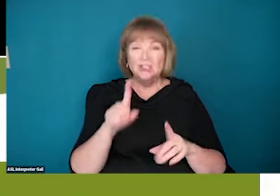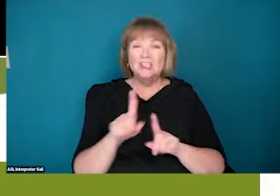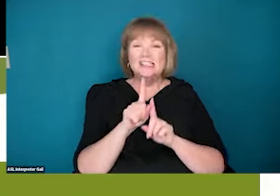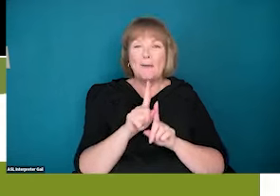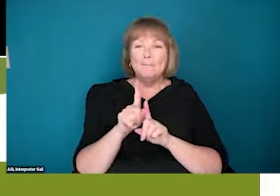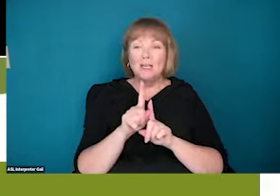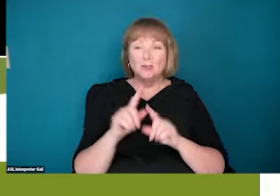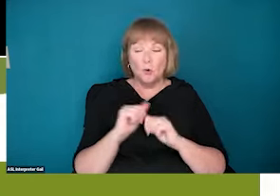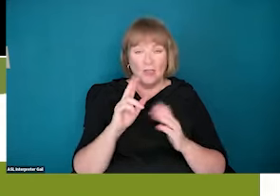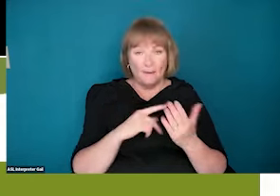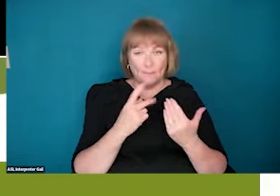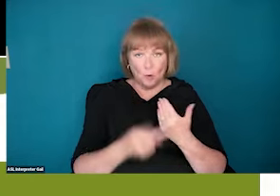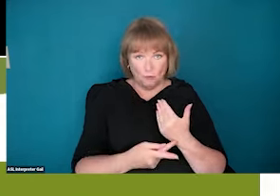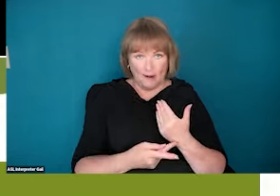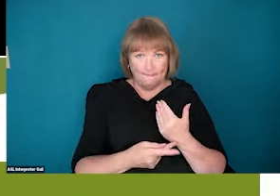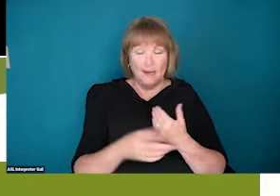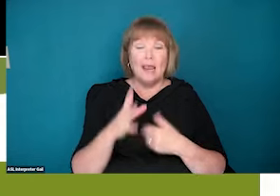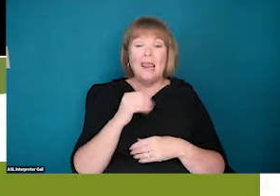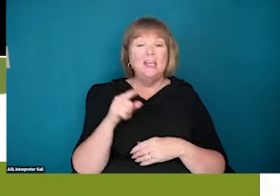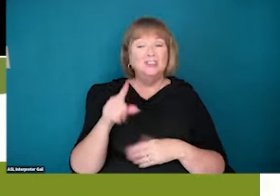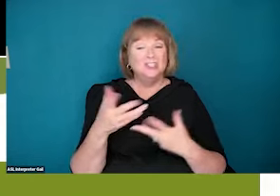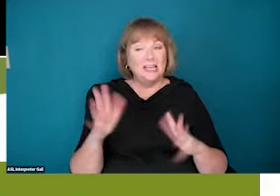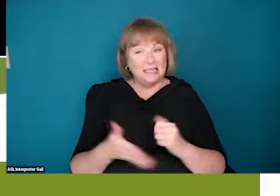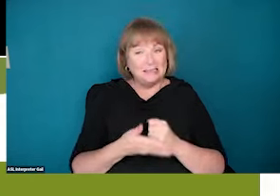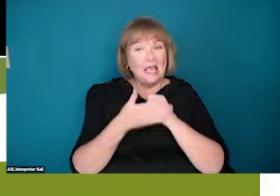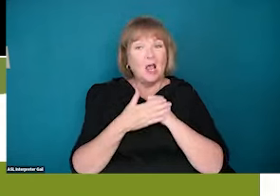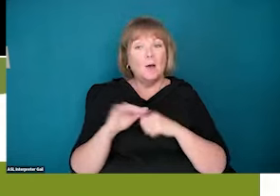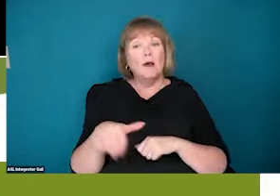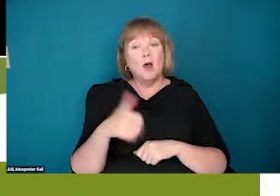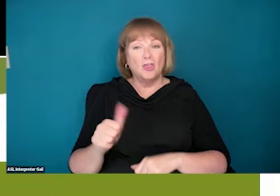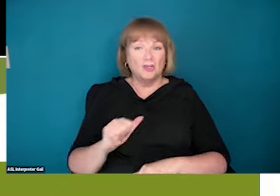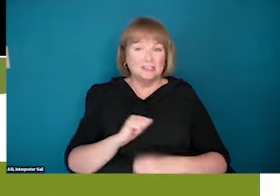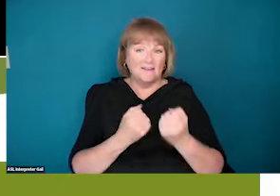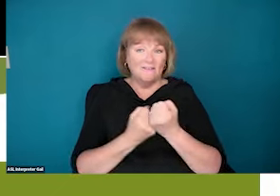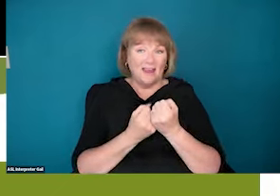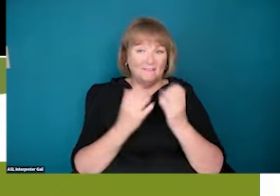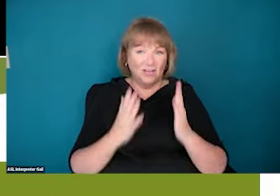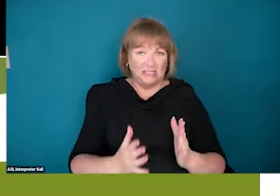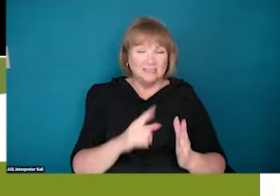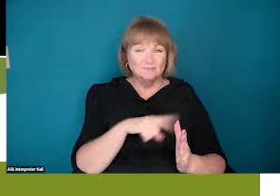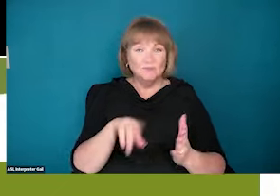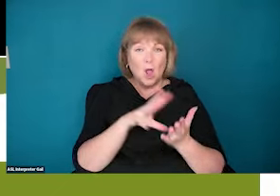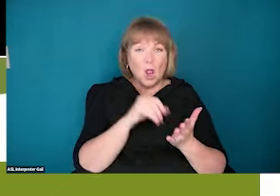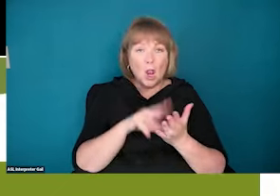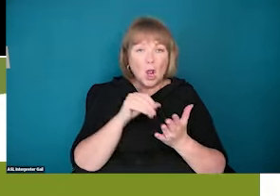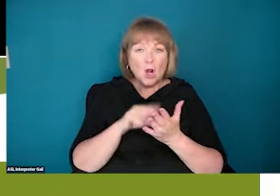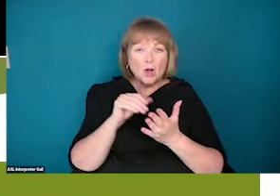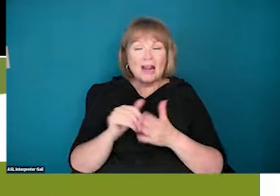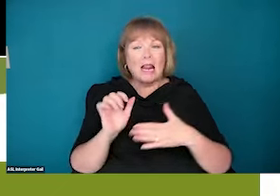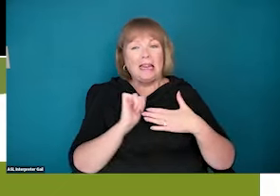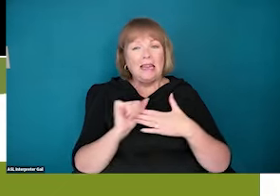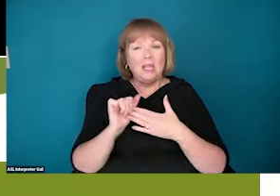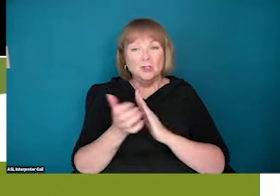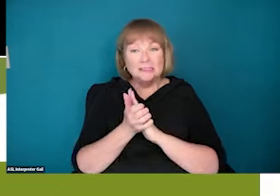mencionó, ella es una mentora de este programa y esto ha ayudado a otros